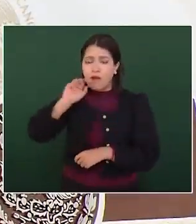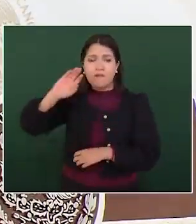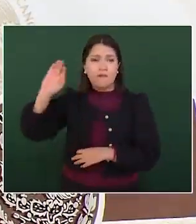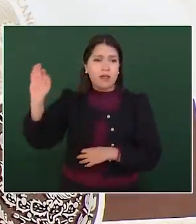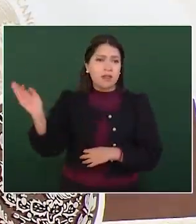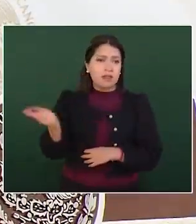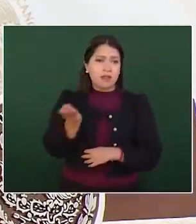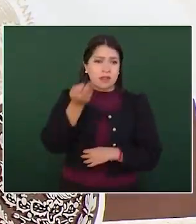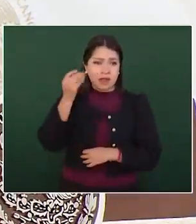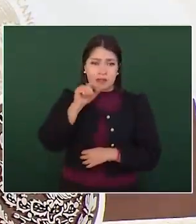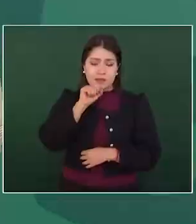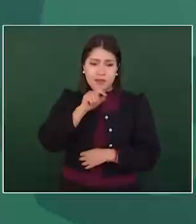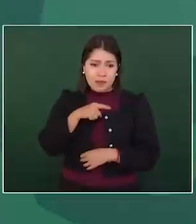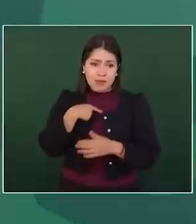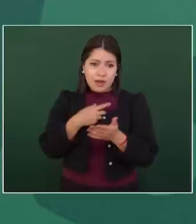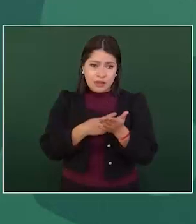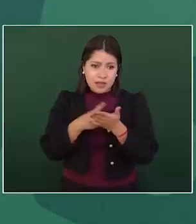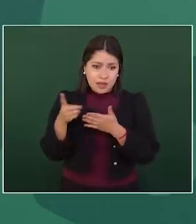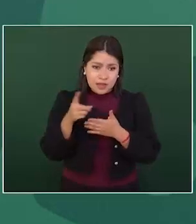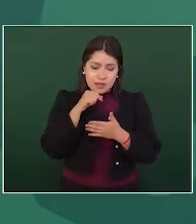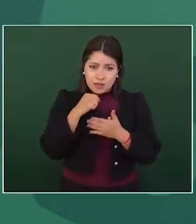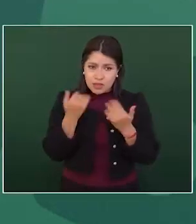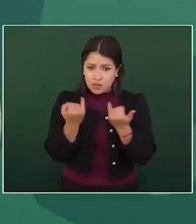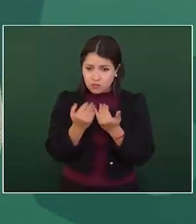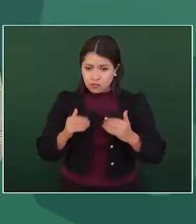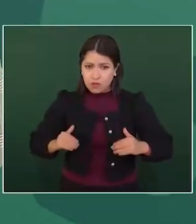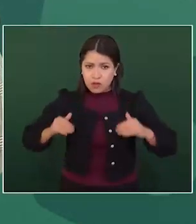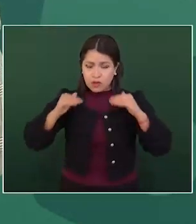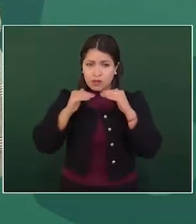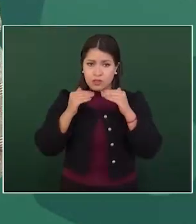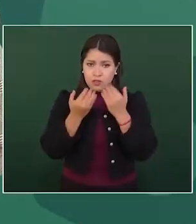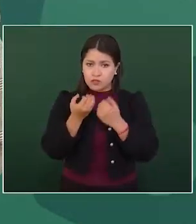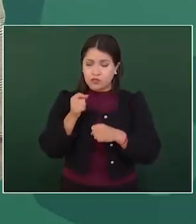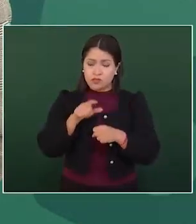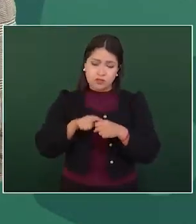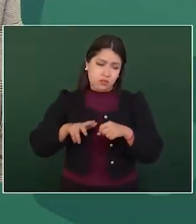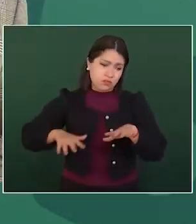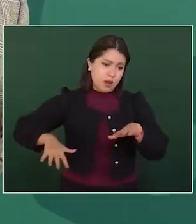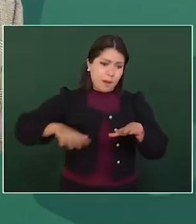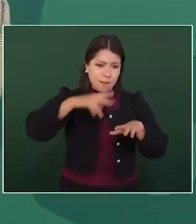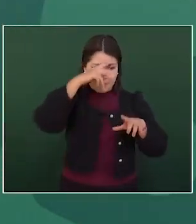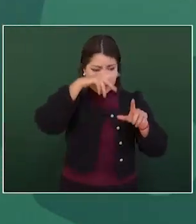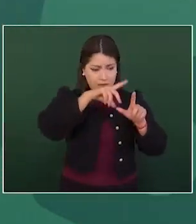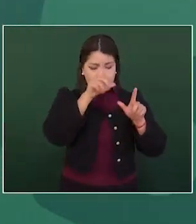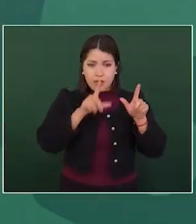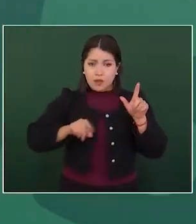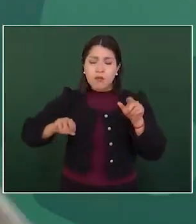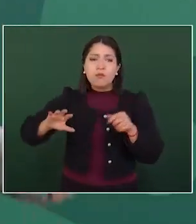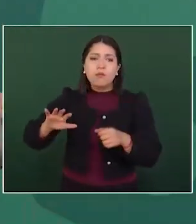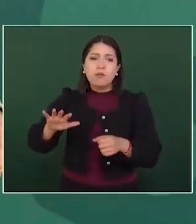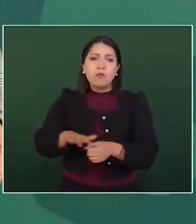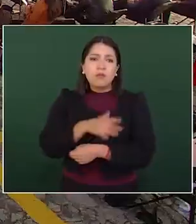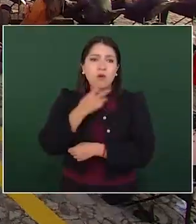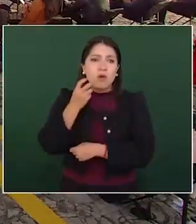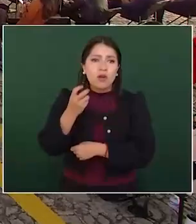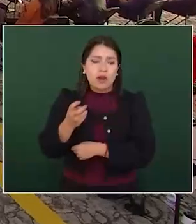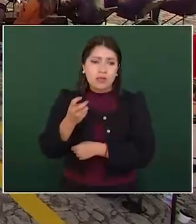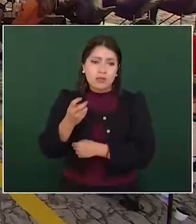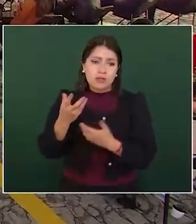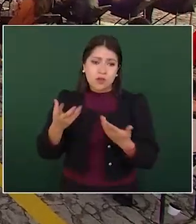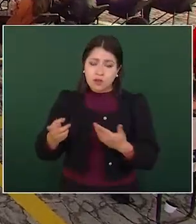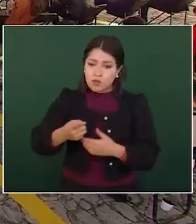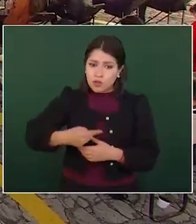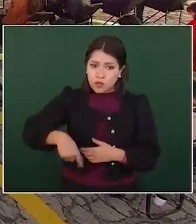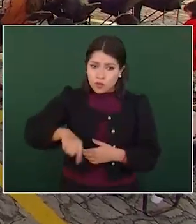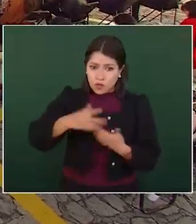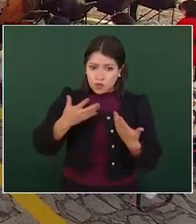al Estado de Derecho democrático y social de este país. En ese contexto, fuimos